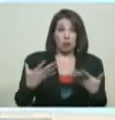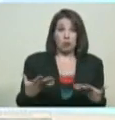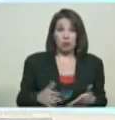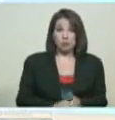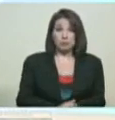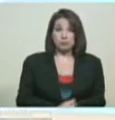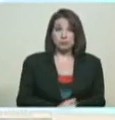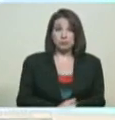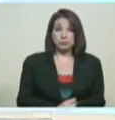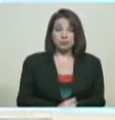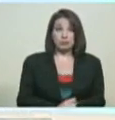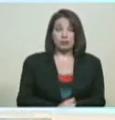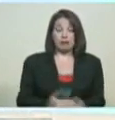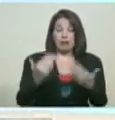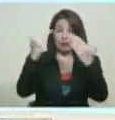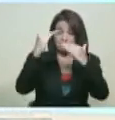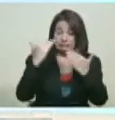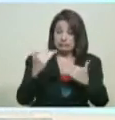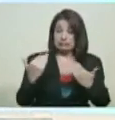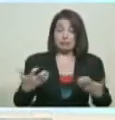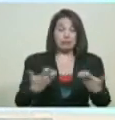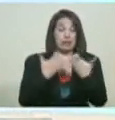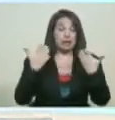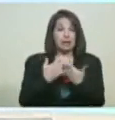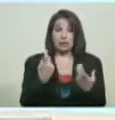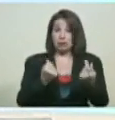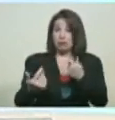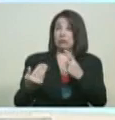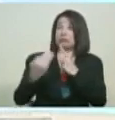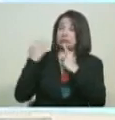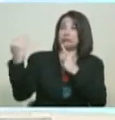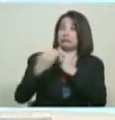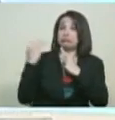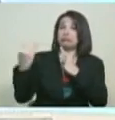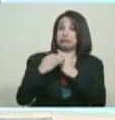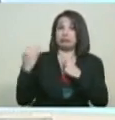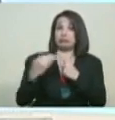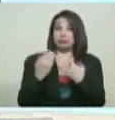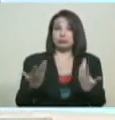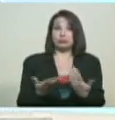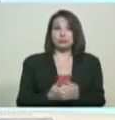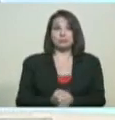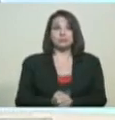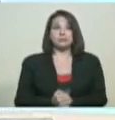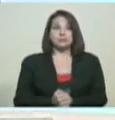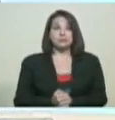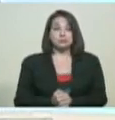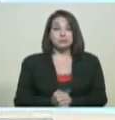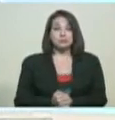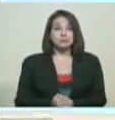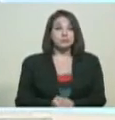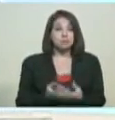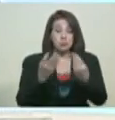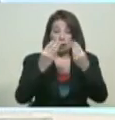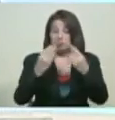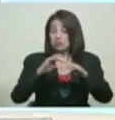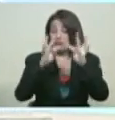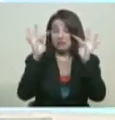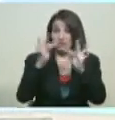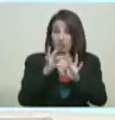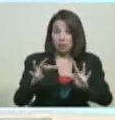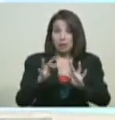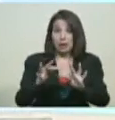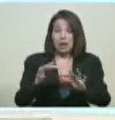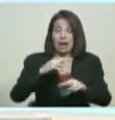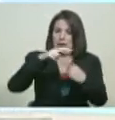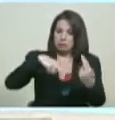de la etapa de la guerra económica que estamos viviendo contra nuestro pueblo en muchas materias la revolución ha avanzado también